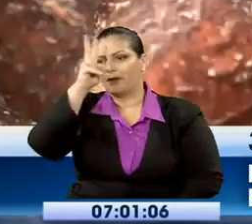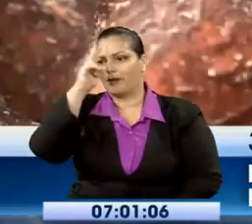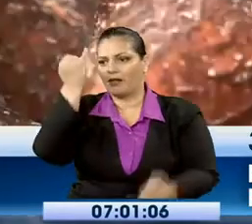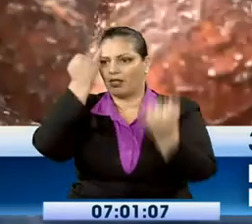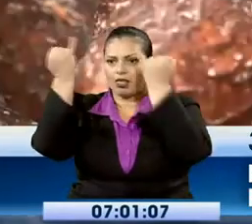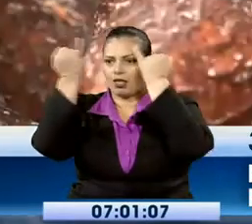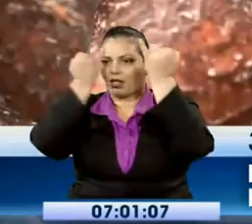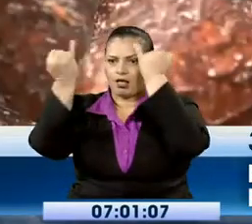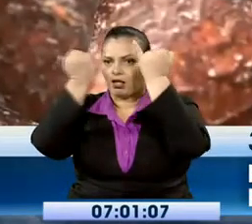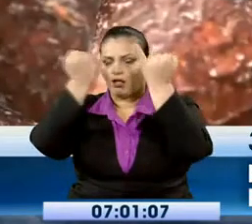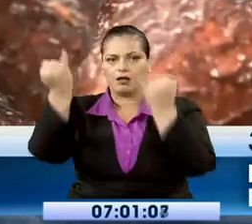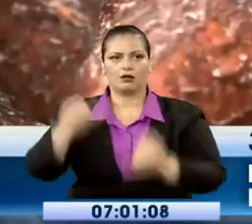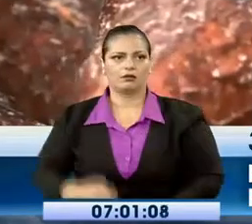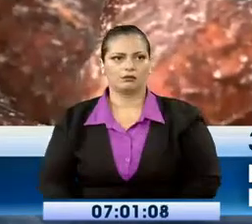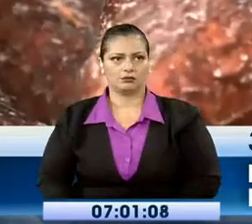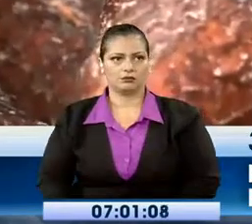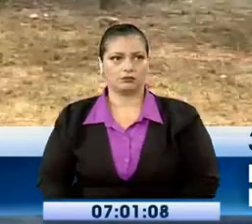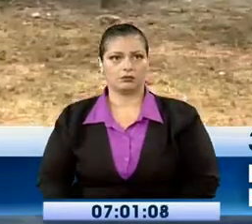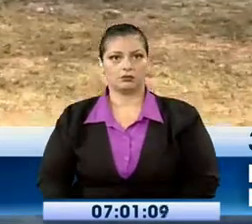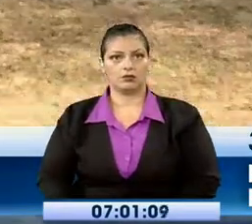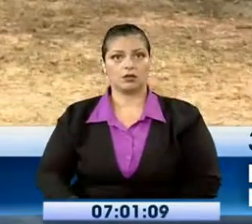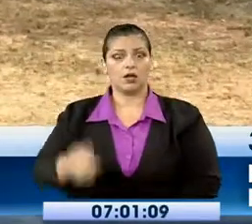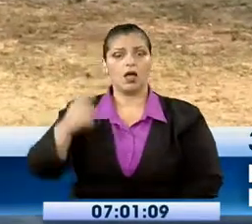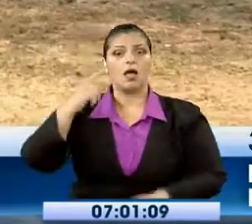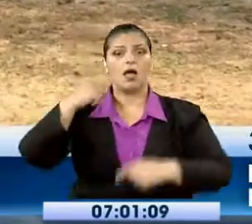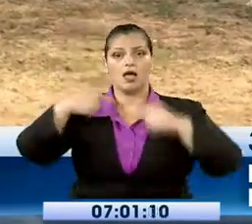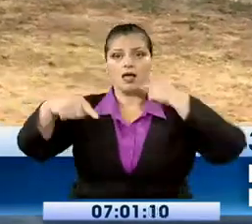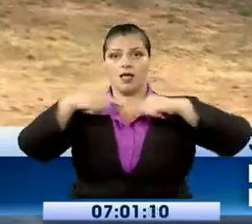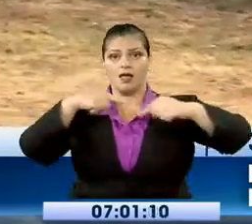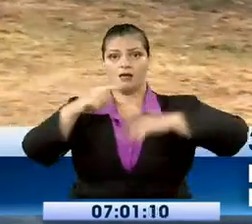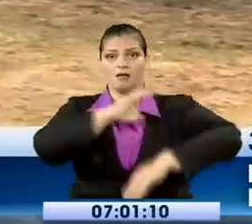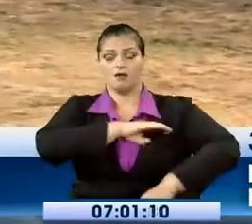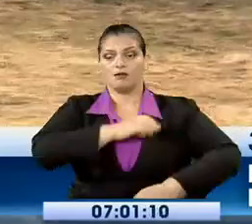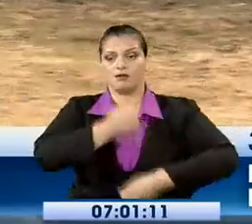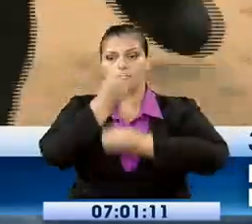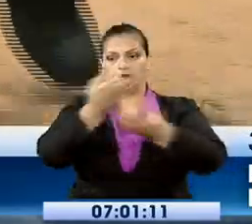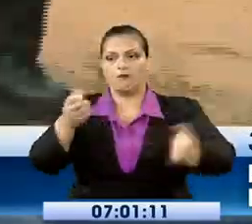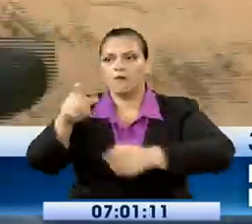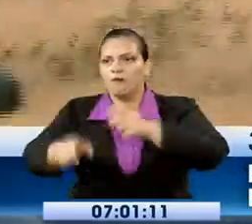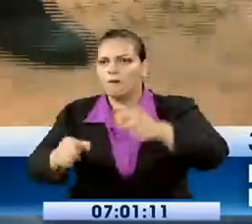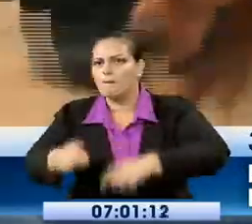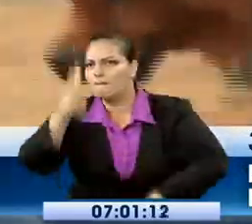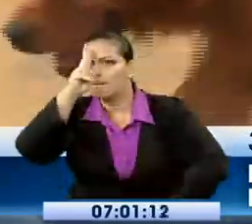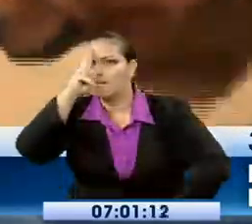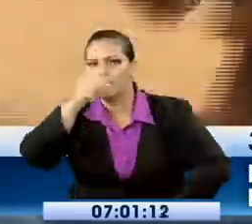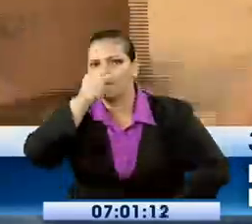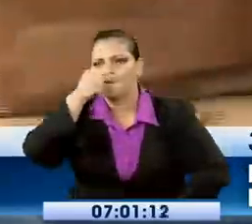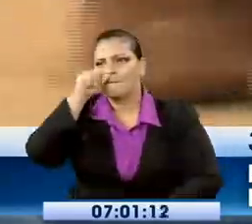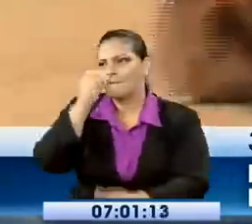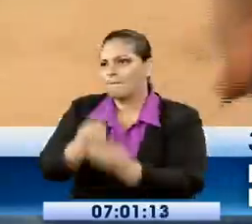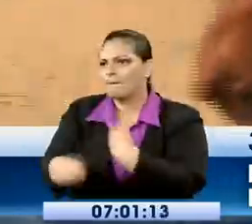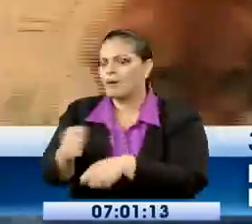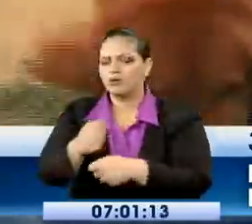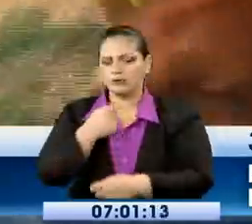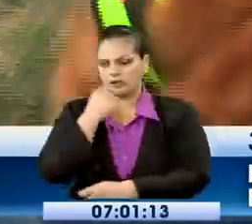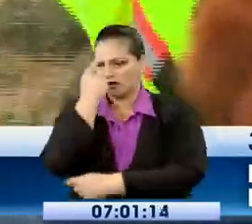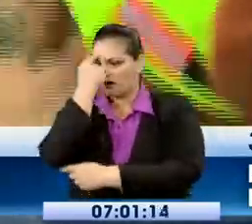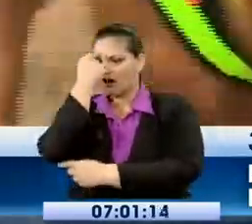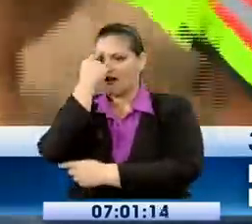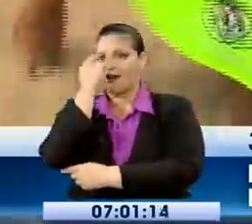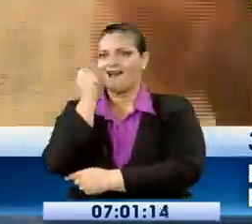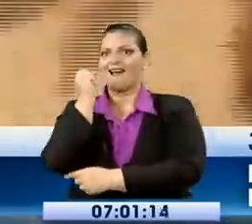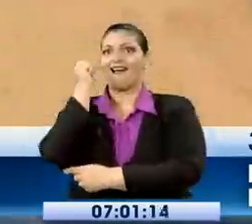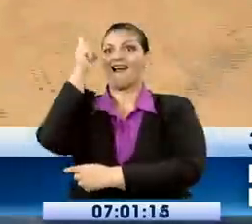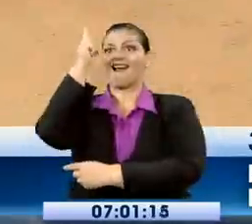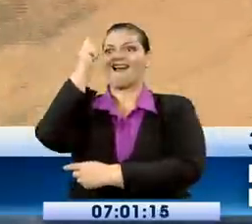controles. El jefe del crack, Iván Ayala, señala que aunque los narcotraficantes tratan de darse las formas de flanquear los